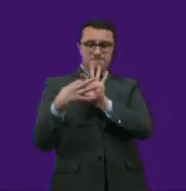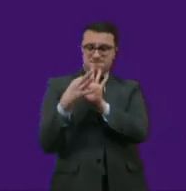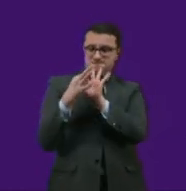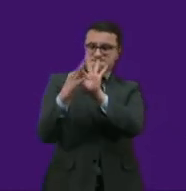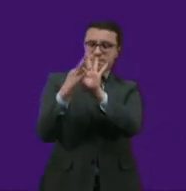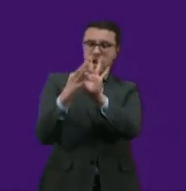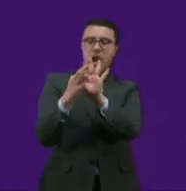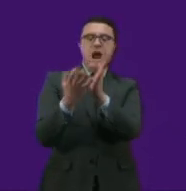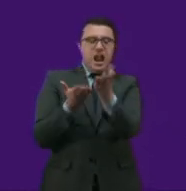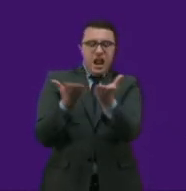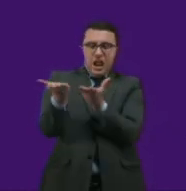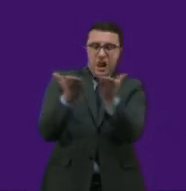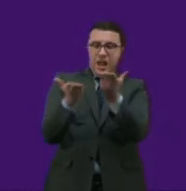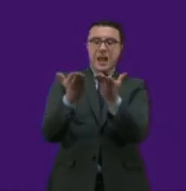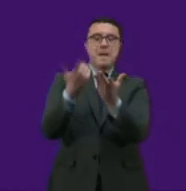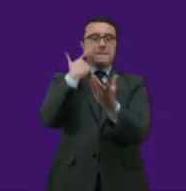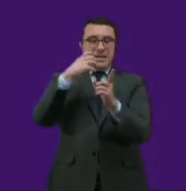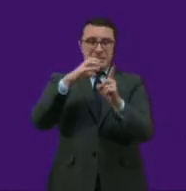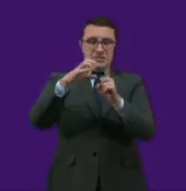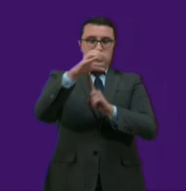y mantienen tu cultura viva.